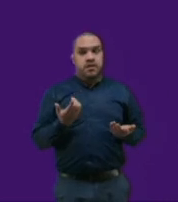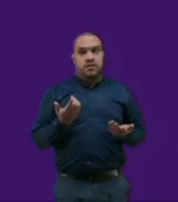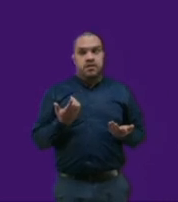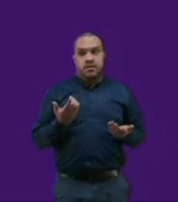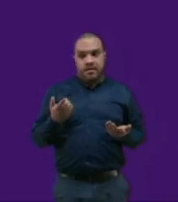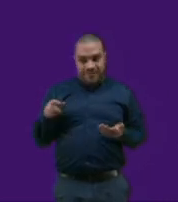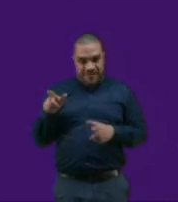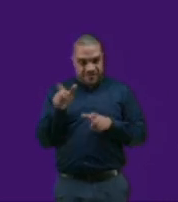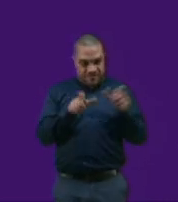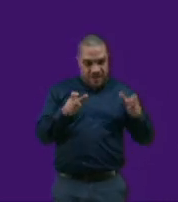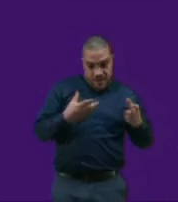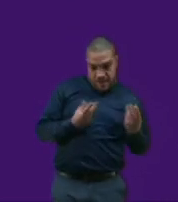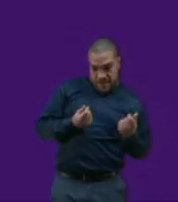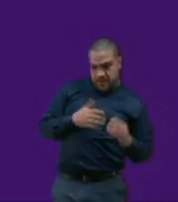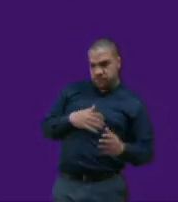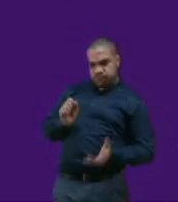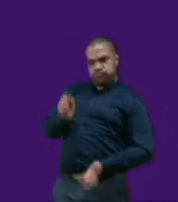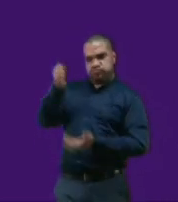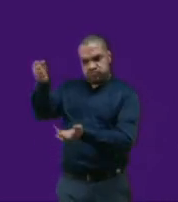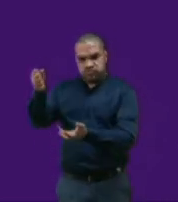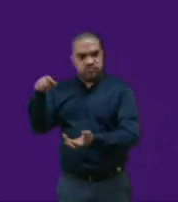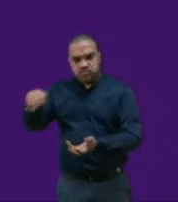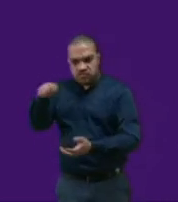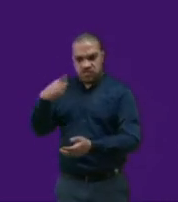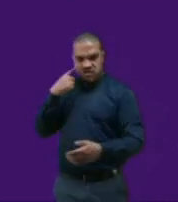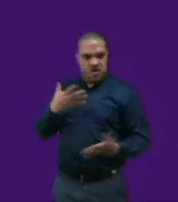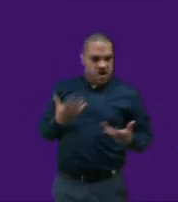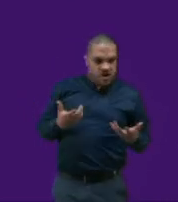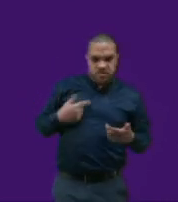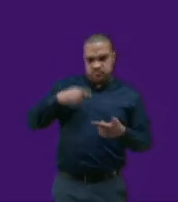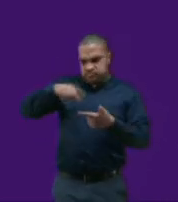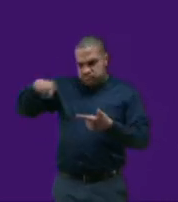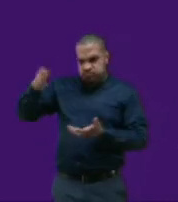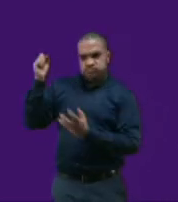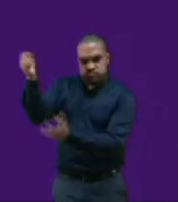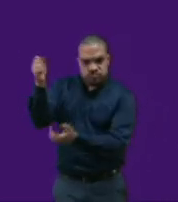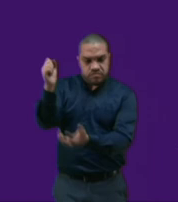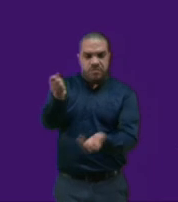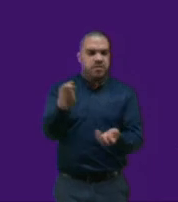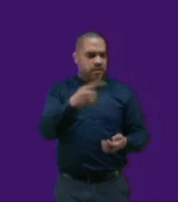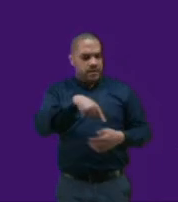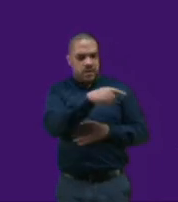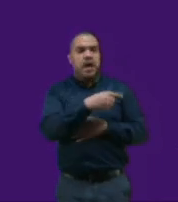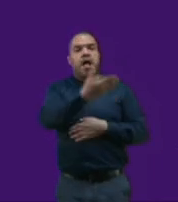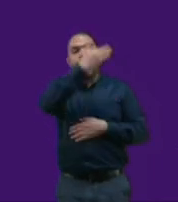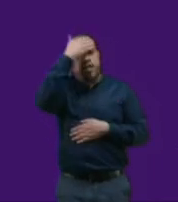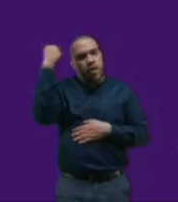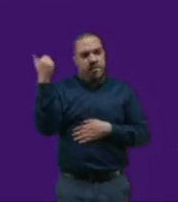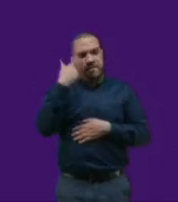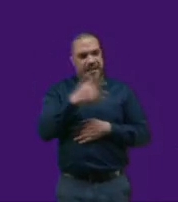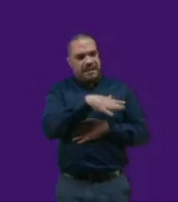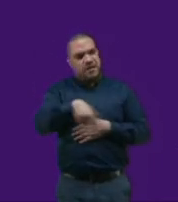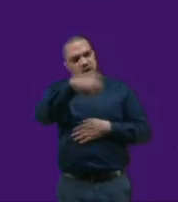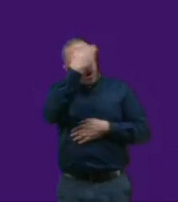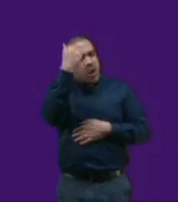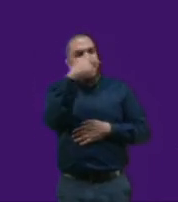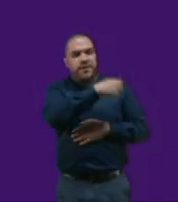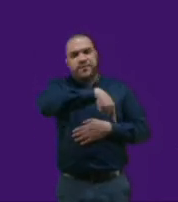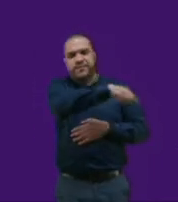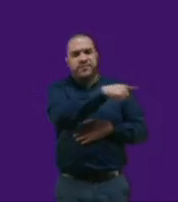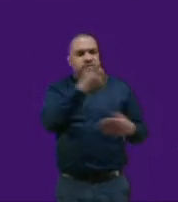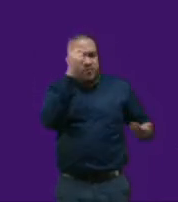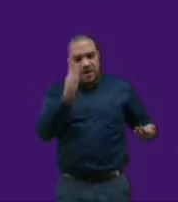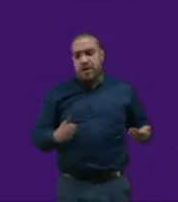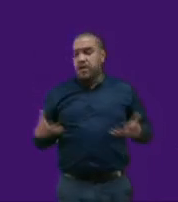como en el tintero. Y es que una empresa, no importa el modelo de negocio que tenga, no importa